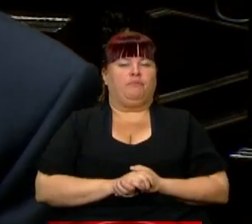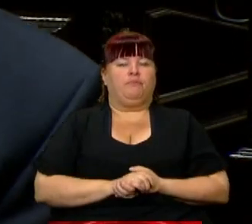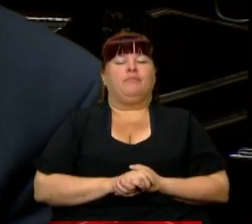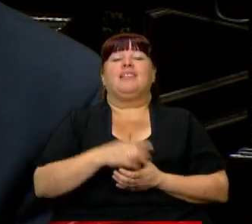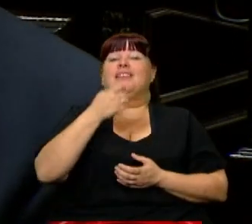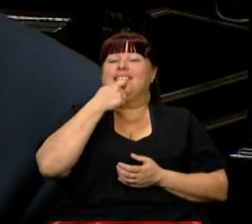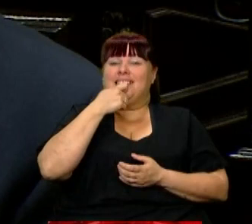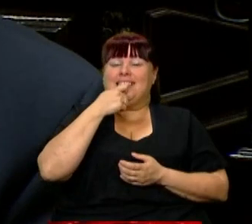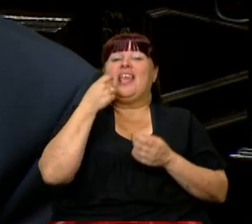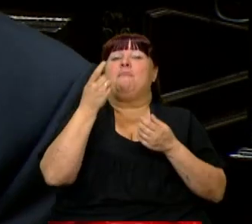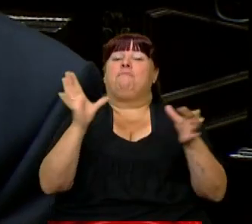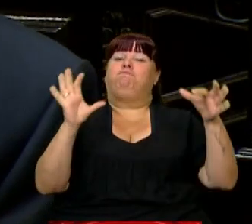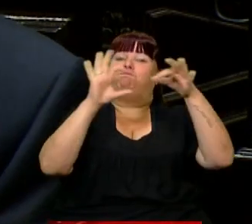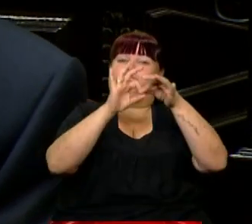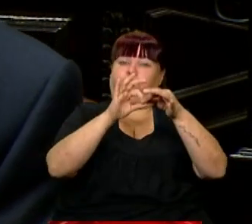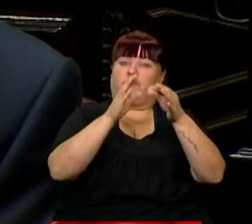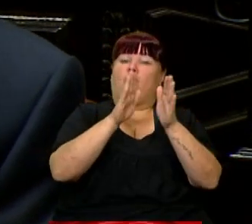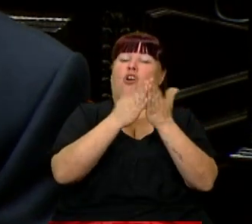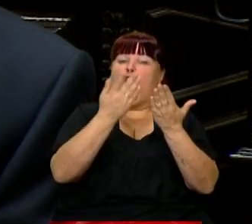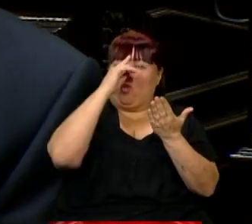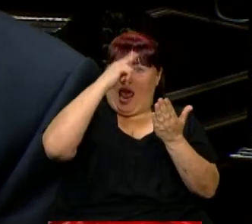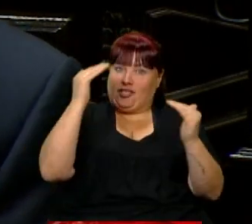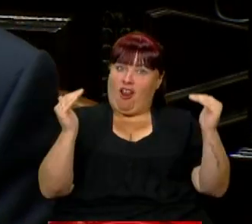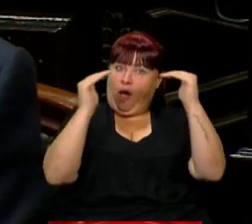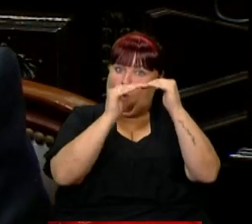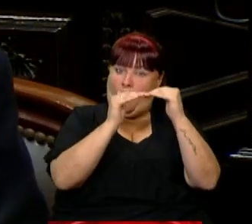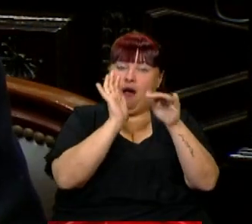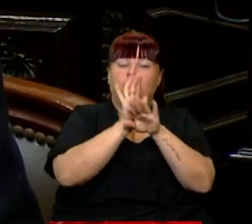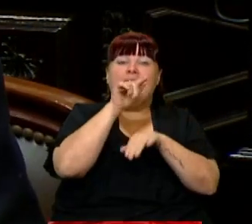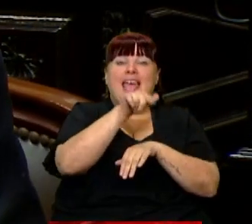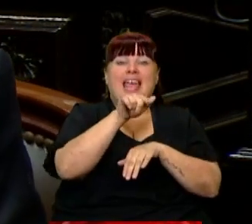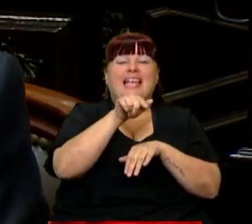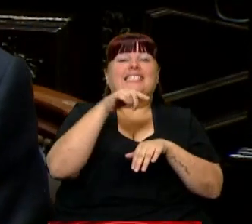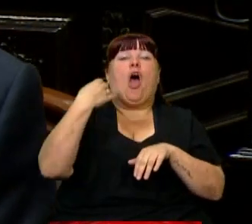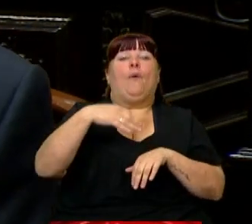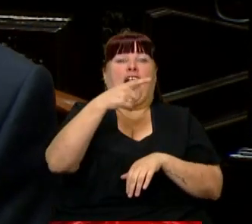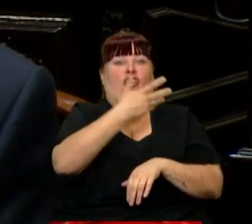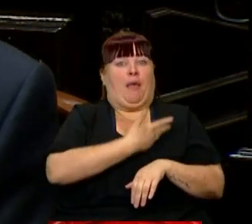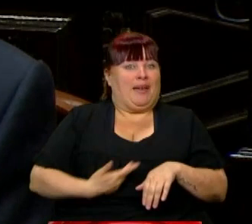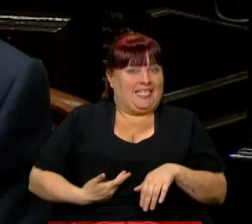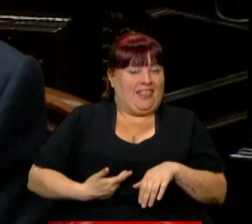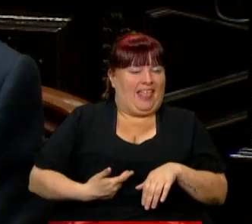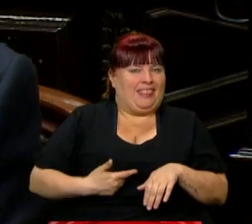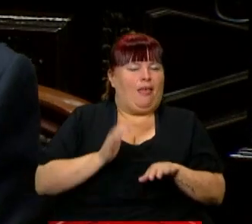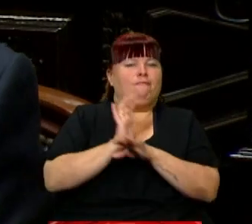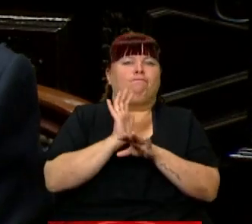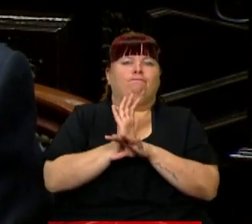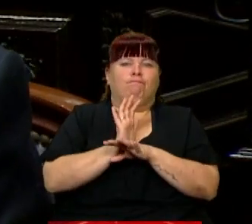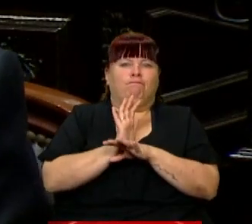Al darle rango constitucional, esa atribución presidencial se va a